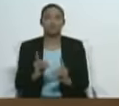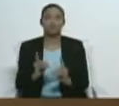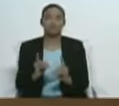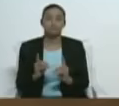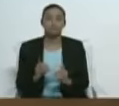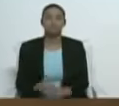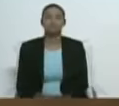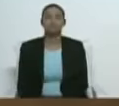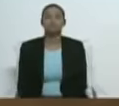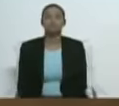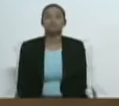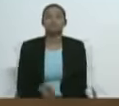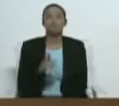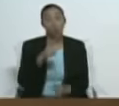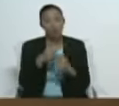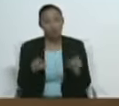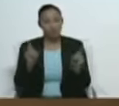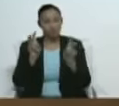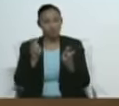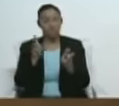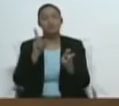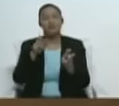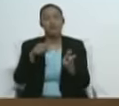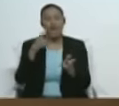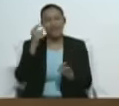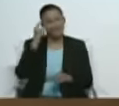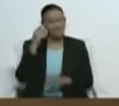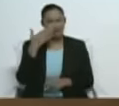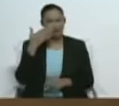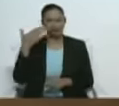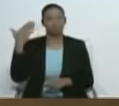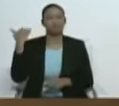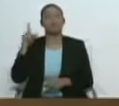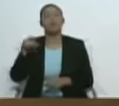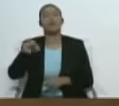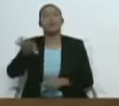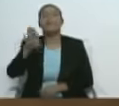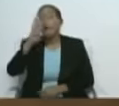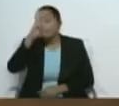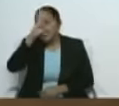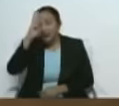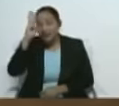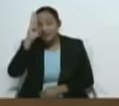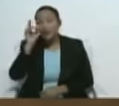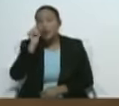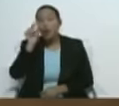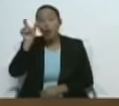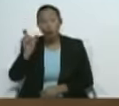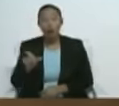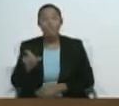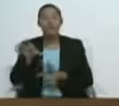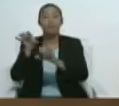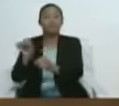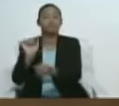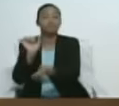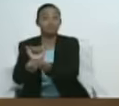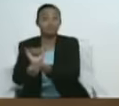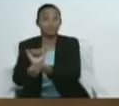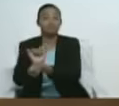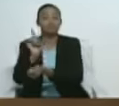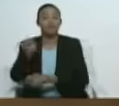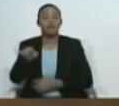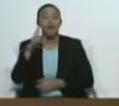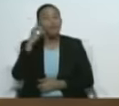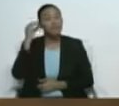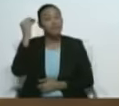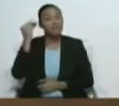el caso barinas recordemos que en dí ente fue detenido el ciudadano emil Durán uoa sobre que empezaba una orden de